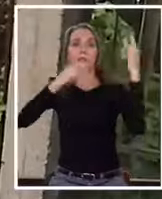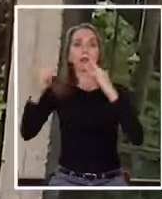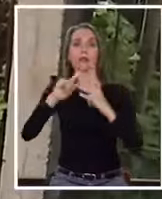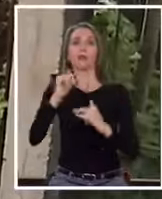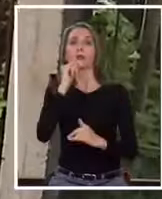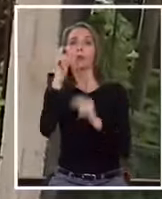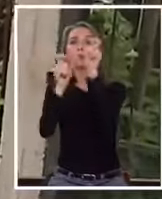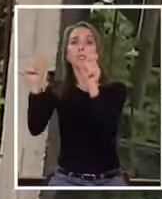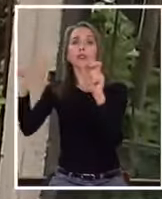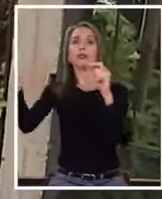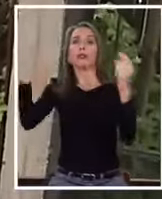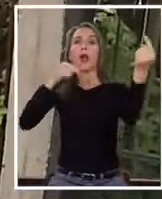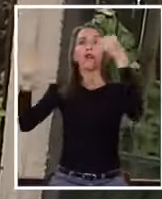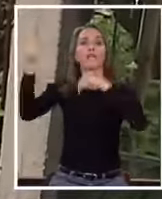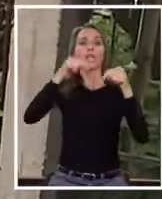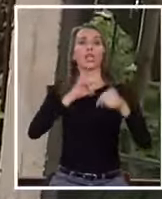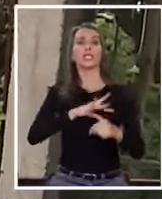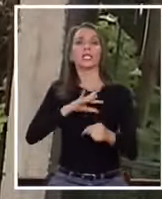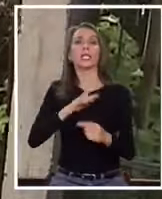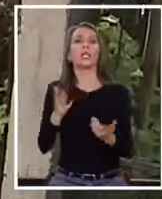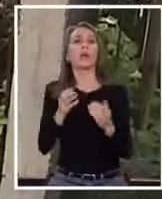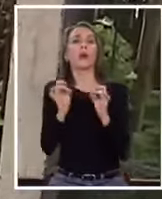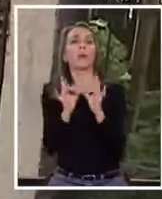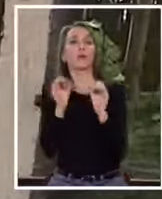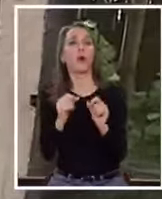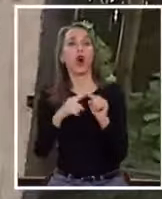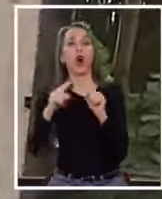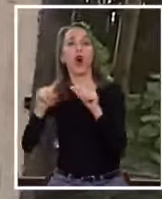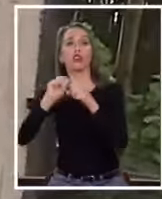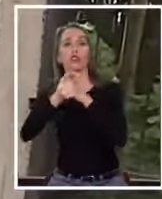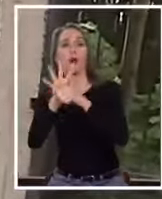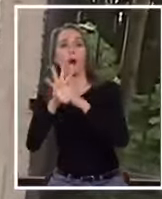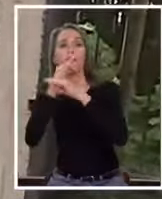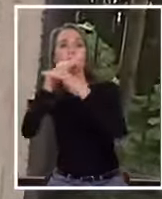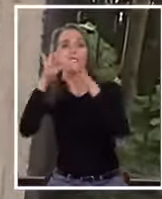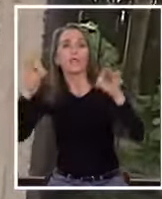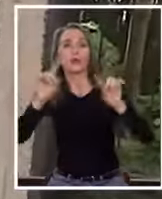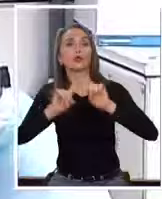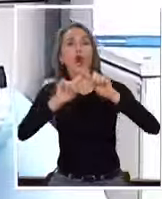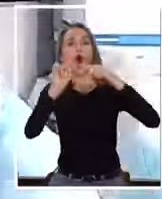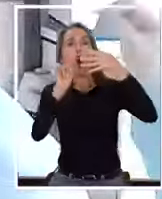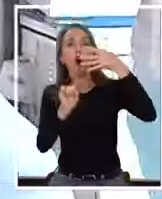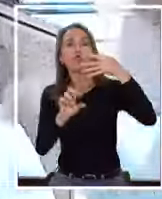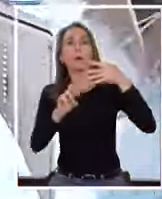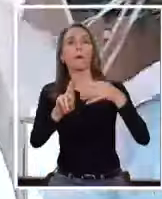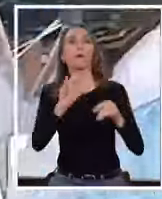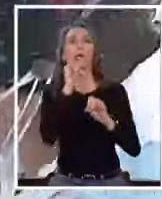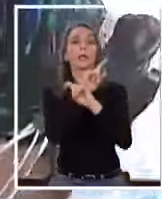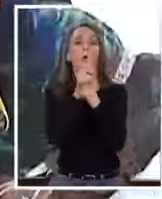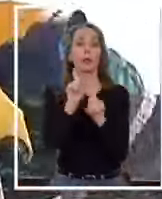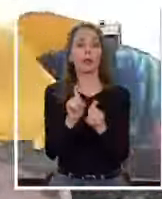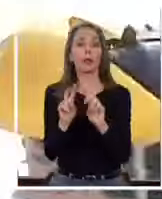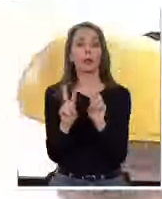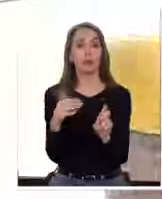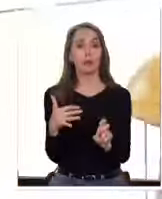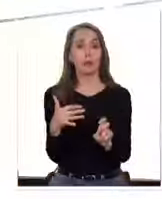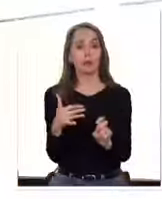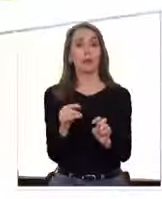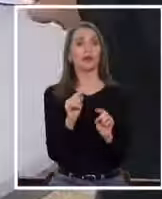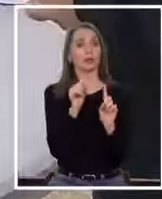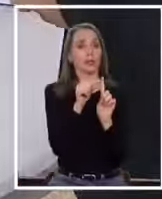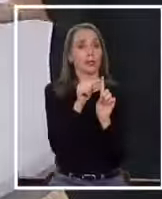gente que viene a Chile, porque ¿cómo saben si puede tener algún otro virus que puede ser peor? Un asunto importante, los